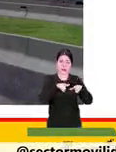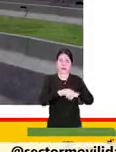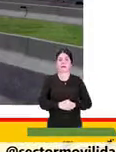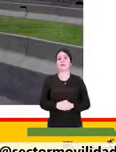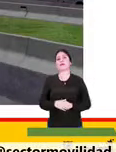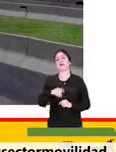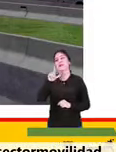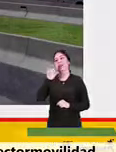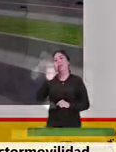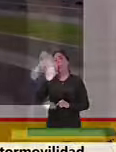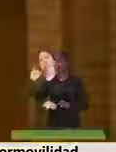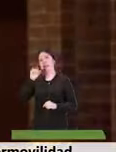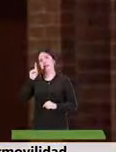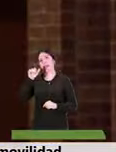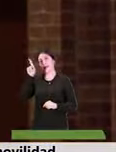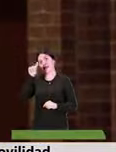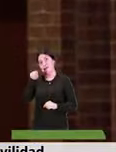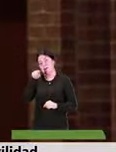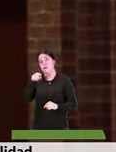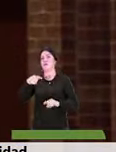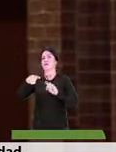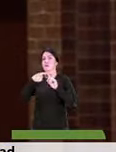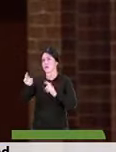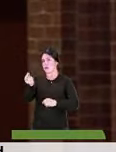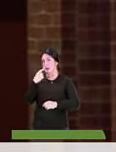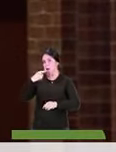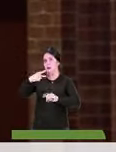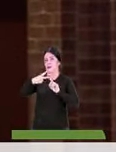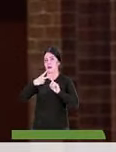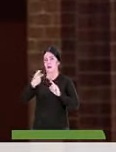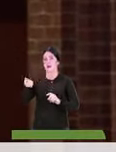Tenemos la segunda pregunta también de otro ciudadano.